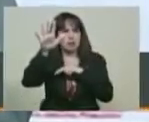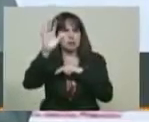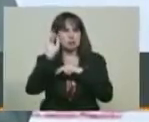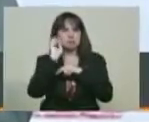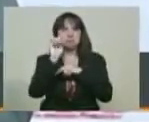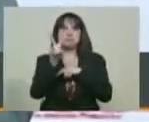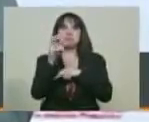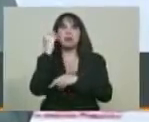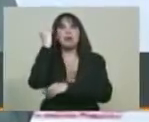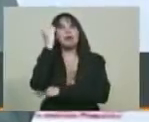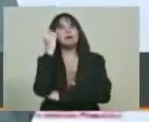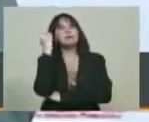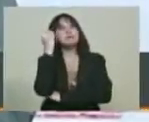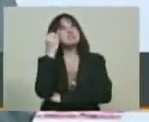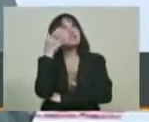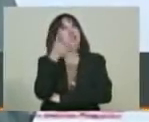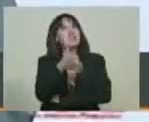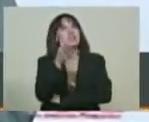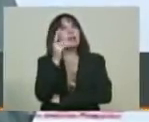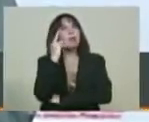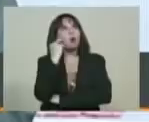y a pensar en Bolívar,